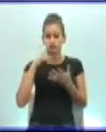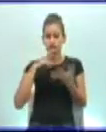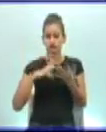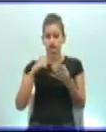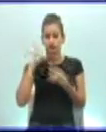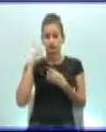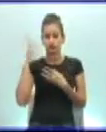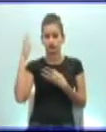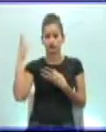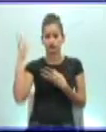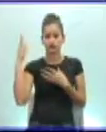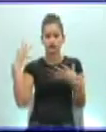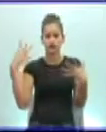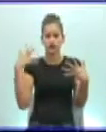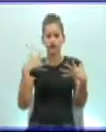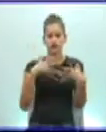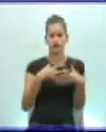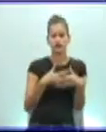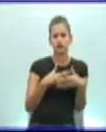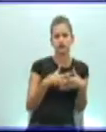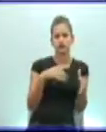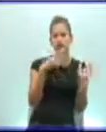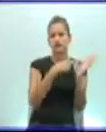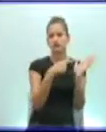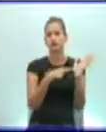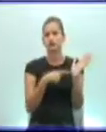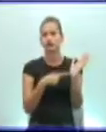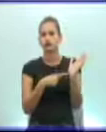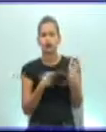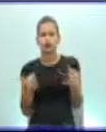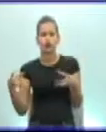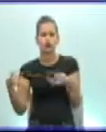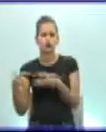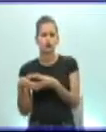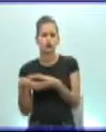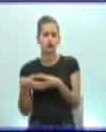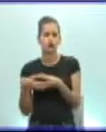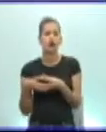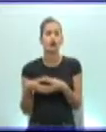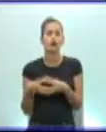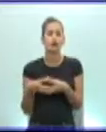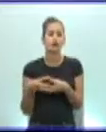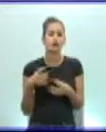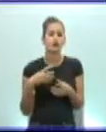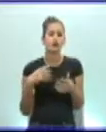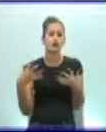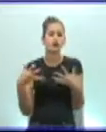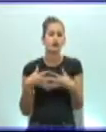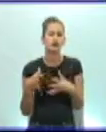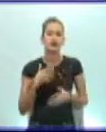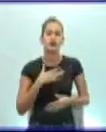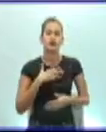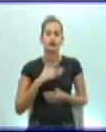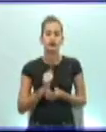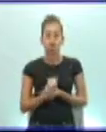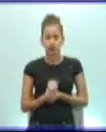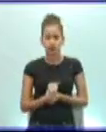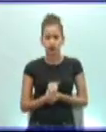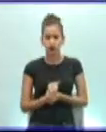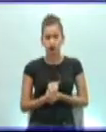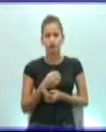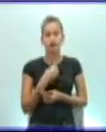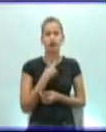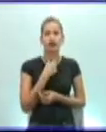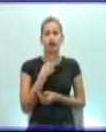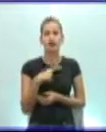ver. Relaciones. Bueno, entre elemento y conjunto tenemos la relación de pertenencia. Por ejemplo, 3/5 pertenece a los números fraccionarios